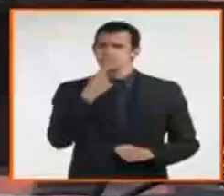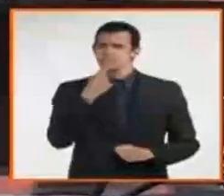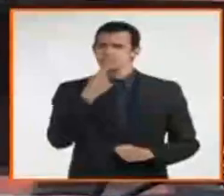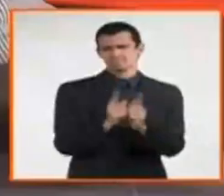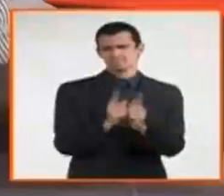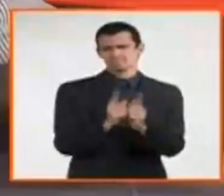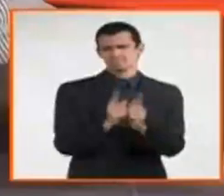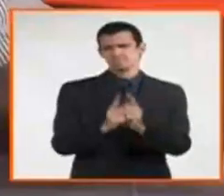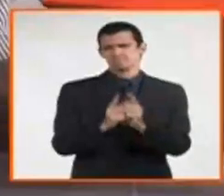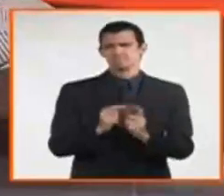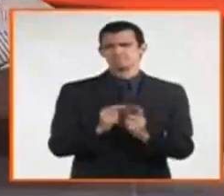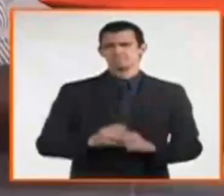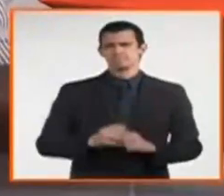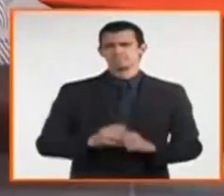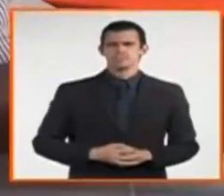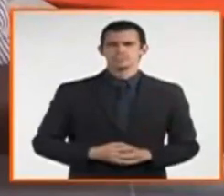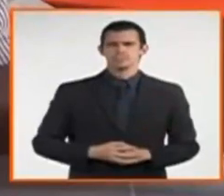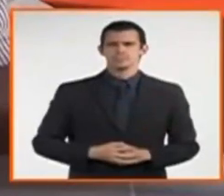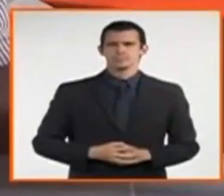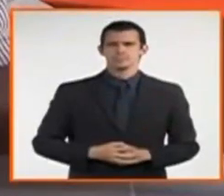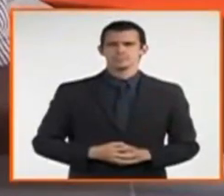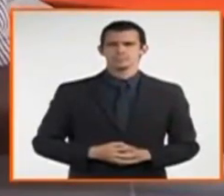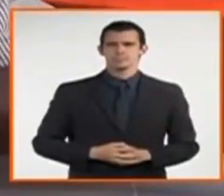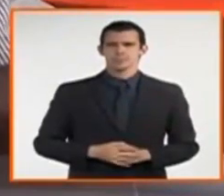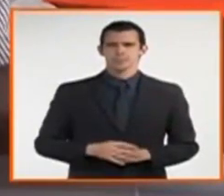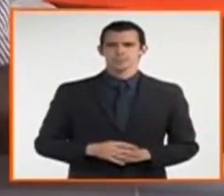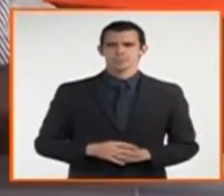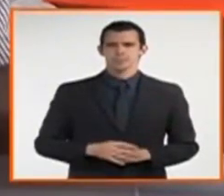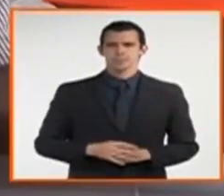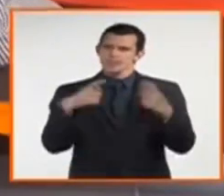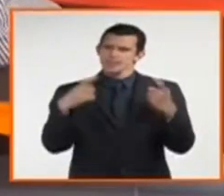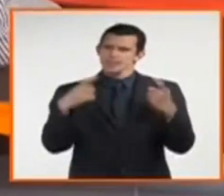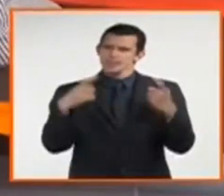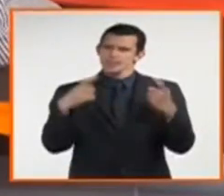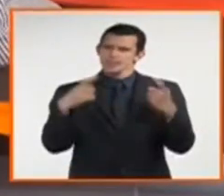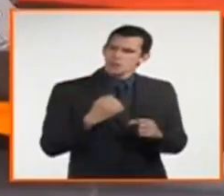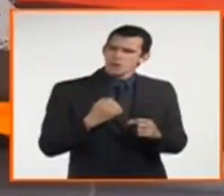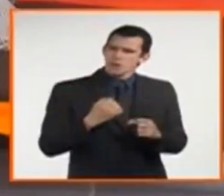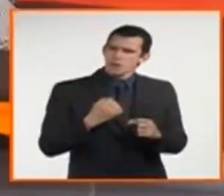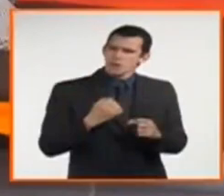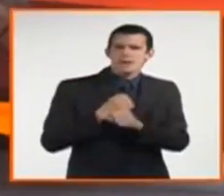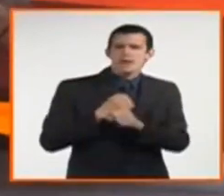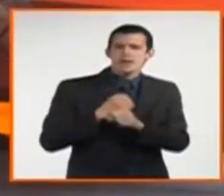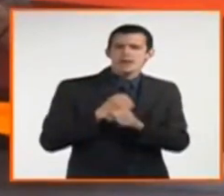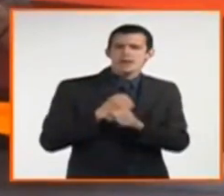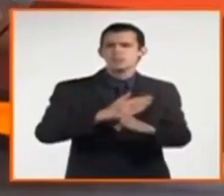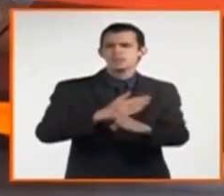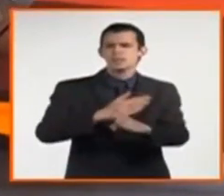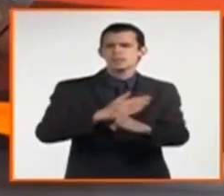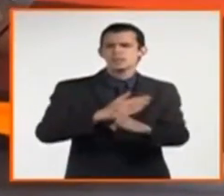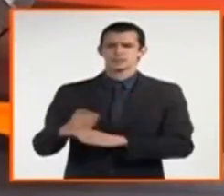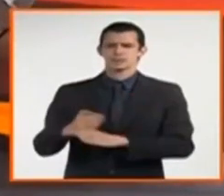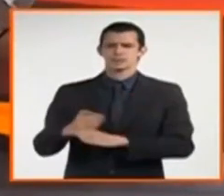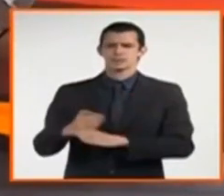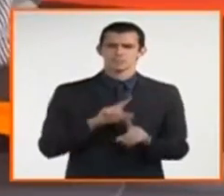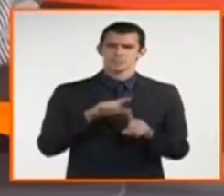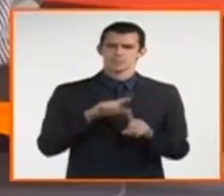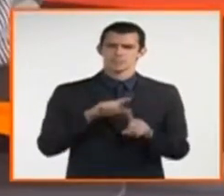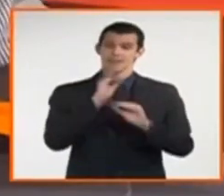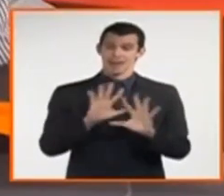y tratar de hacer un conjunto de cosas que número uno no tienen ninguna manera autoritaria